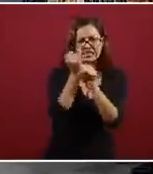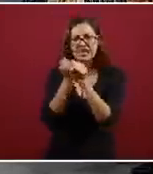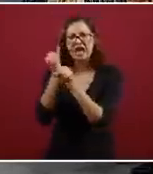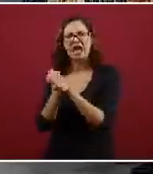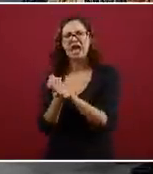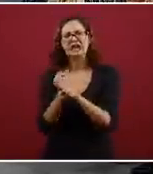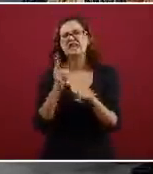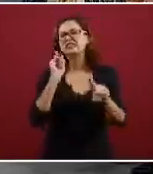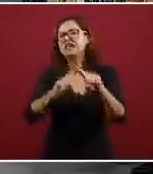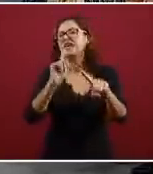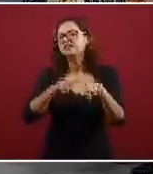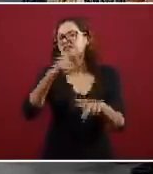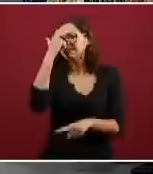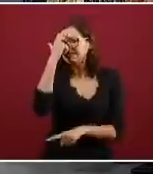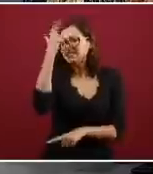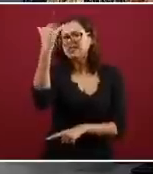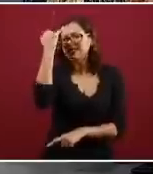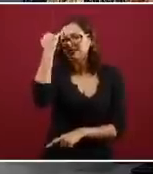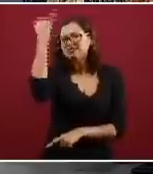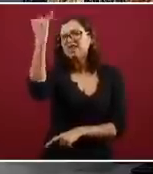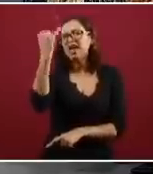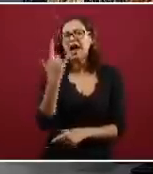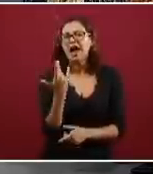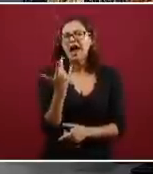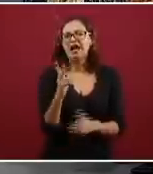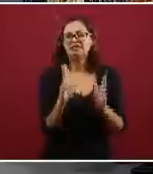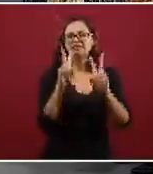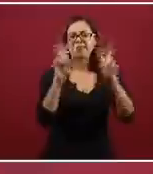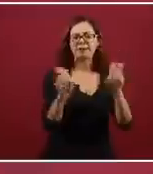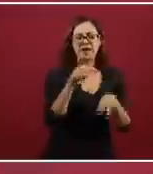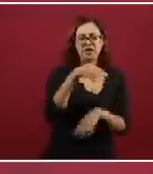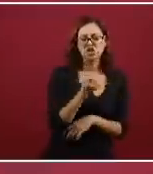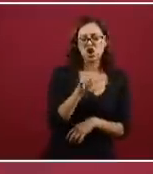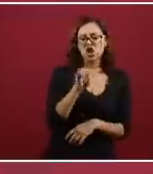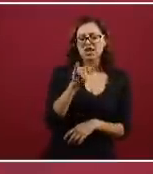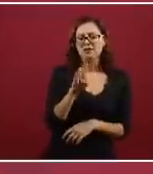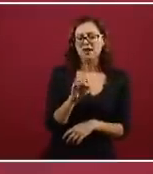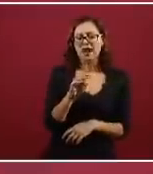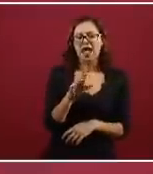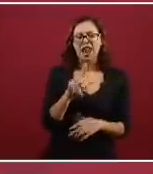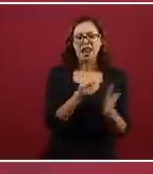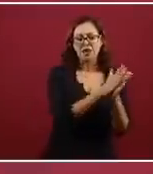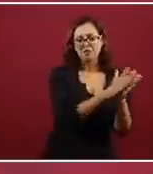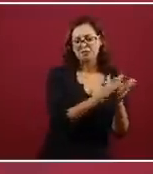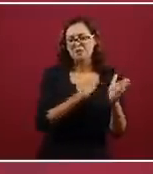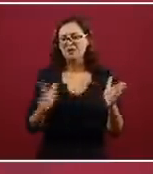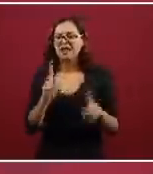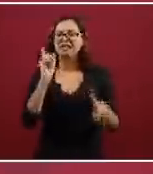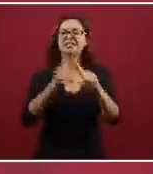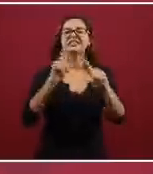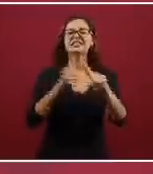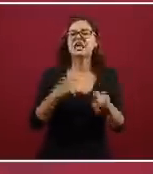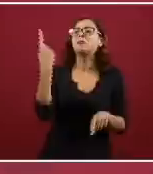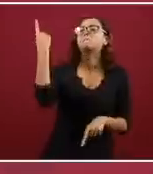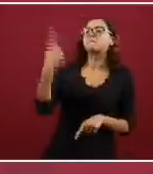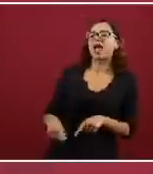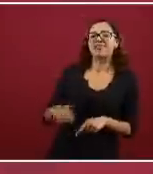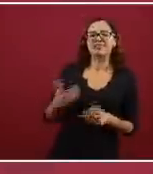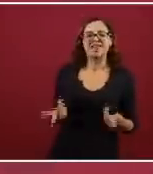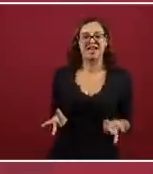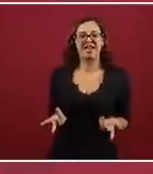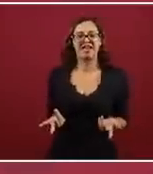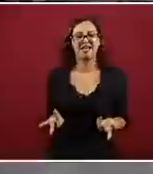concibió lo de la política neoliberal. ¿Bajo qué premisas?